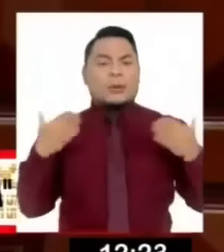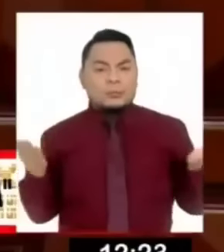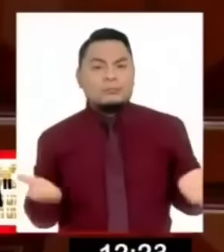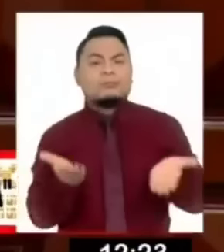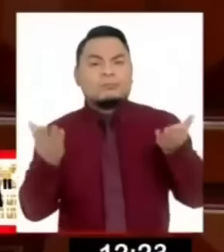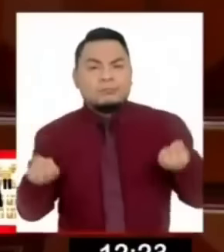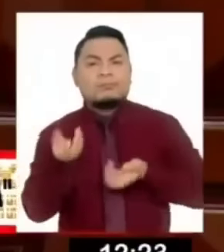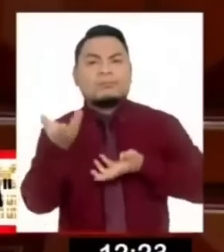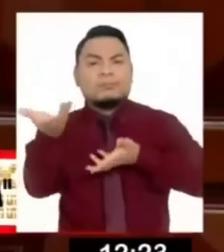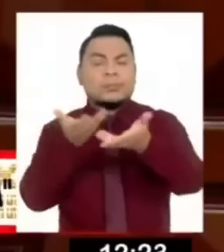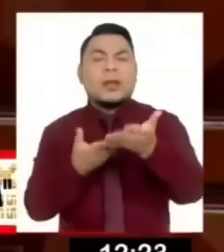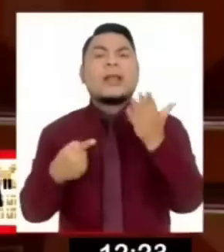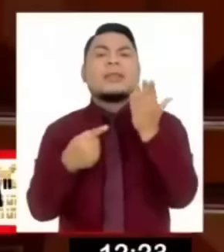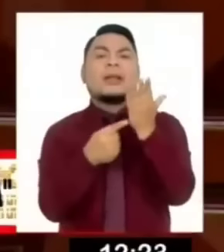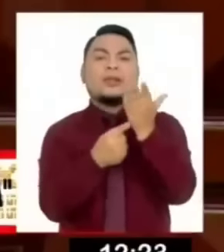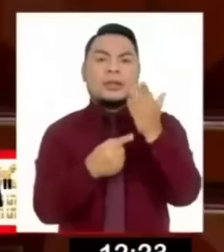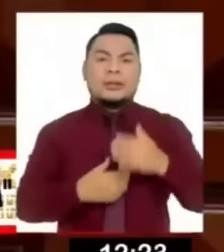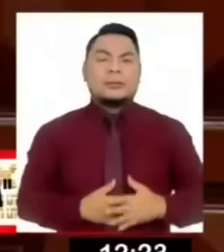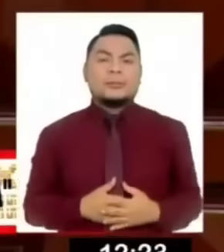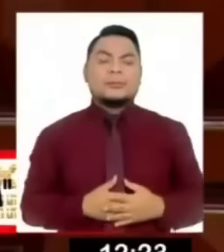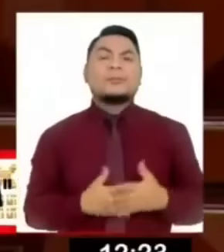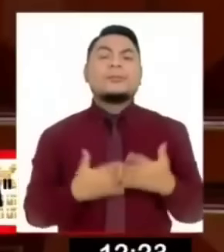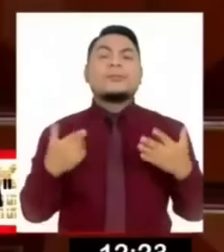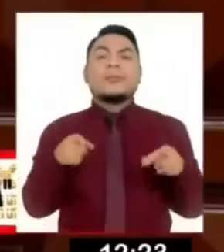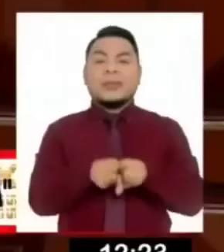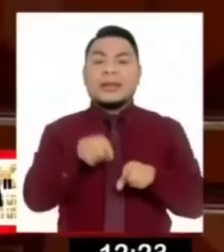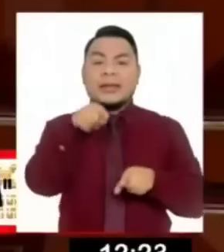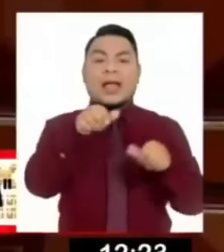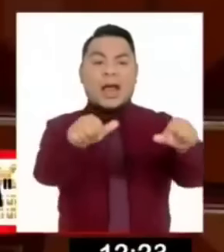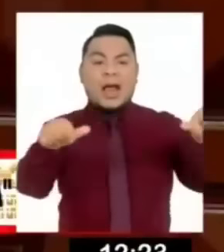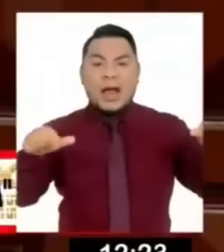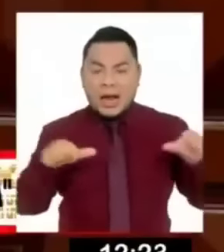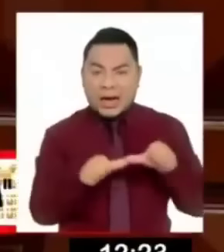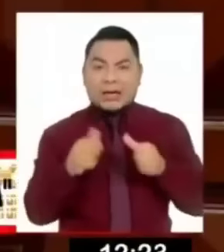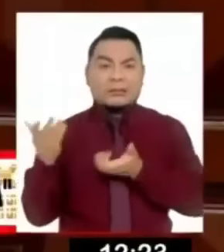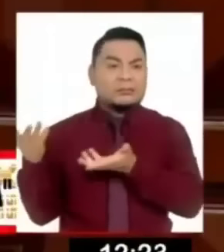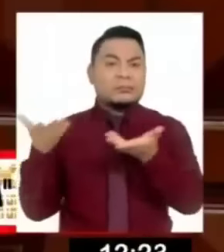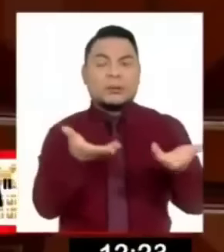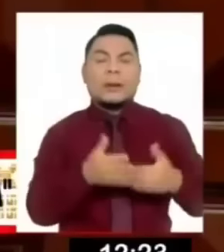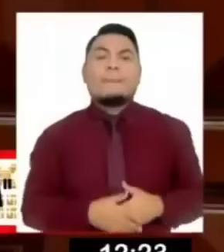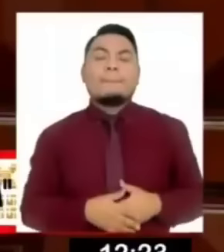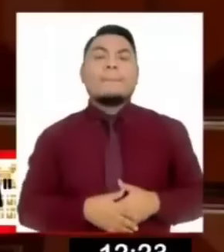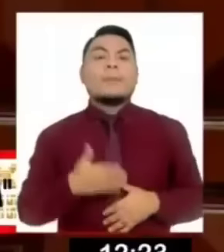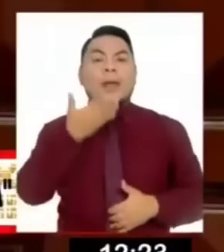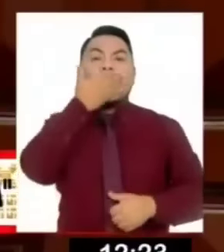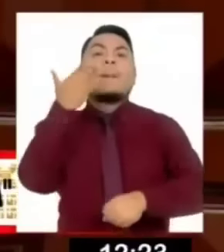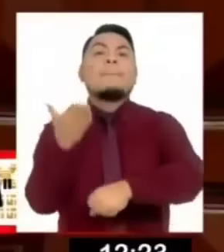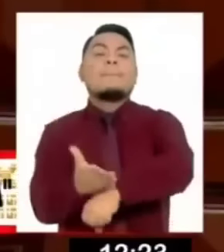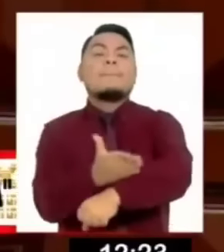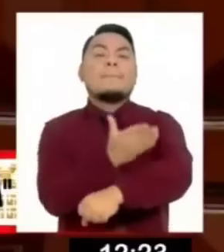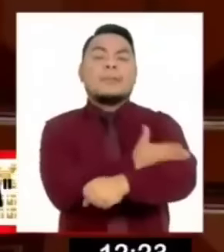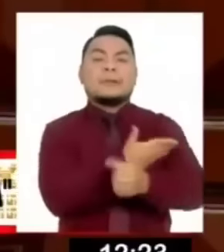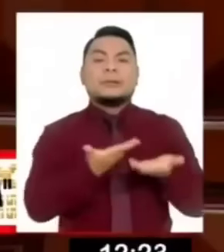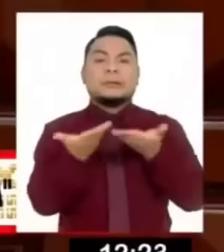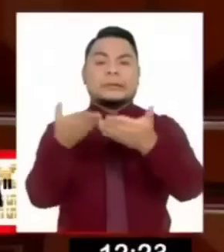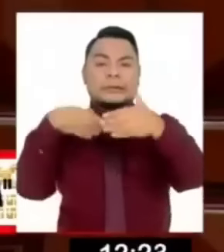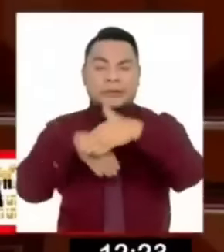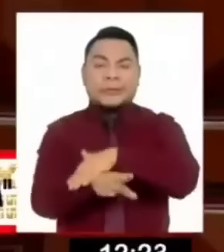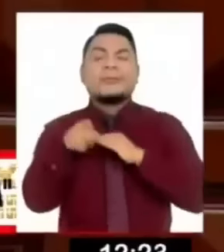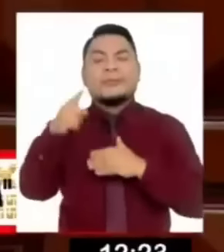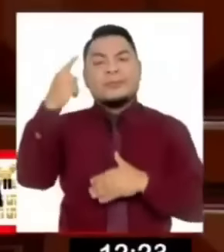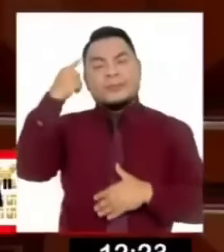difundir tecnología en las áreas receptoras. Mejorar la distribución del ingreso donde